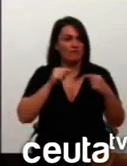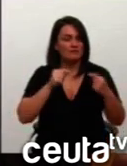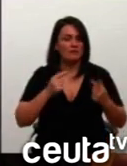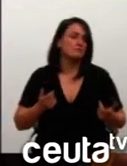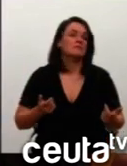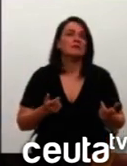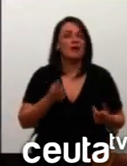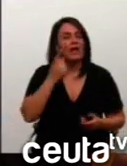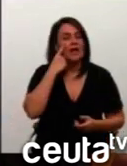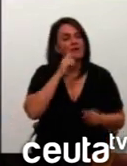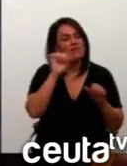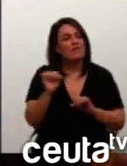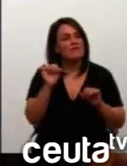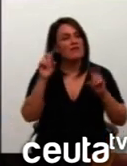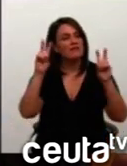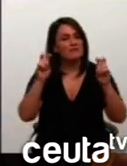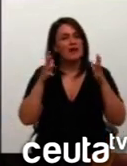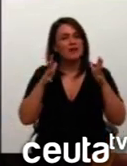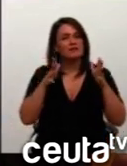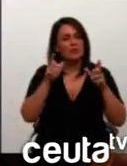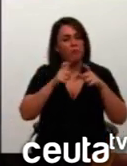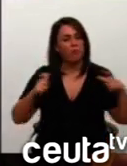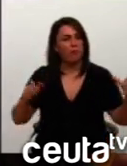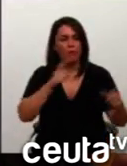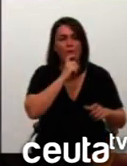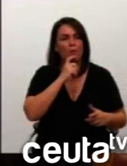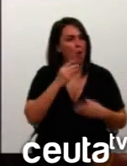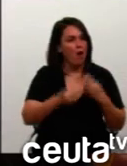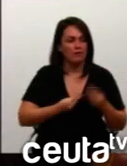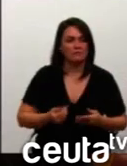no como grupo, sino con la estructura de gobierno. Pero es que